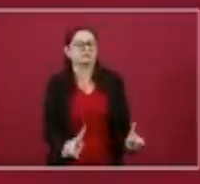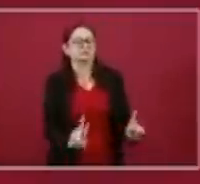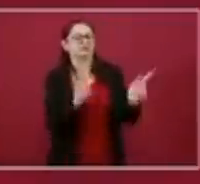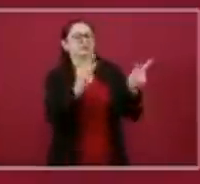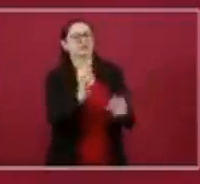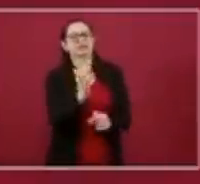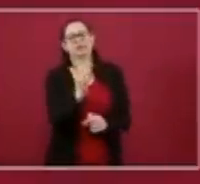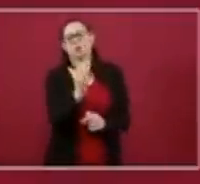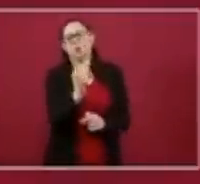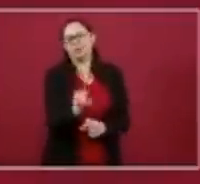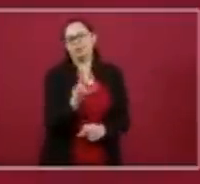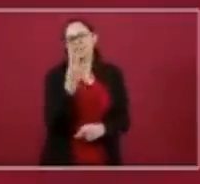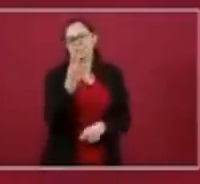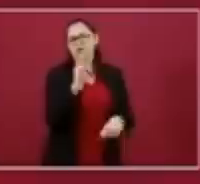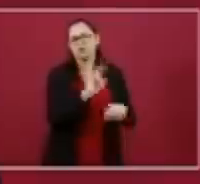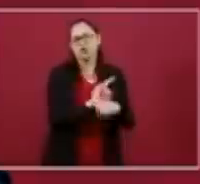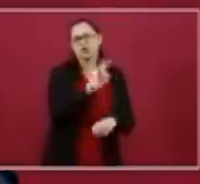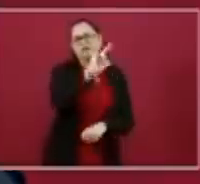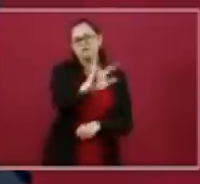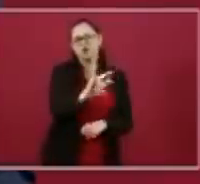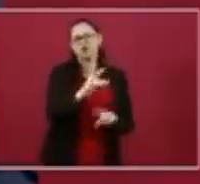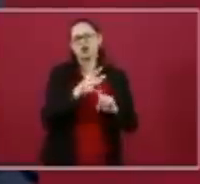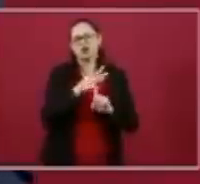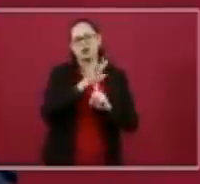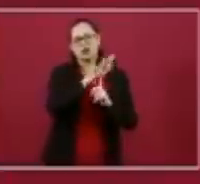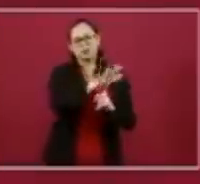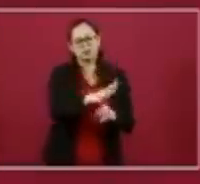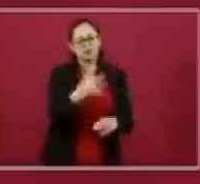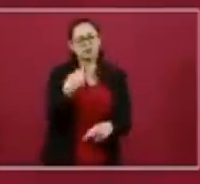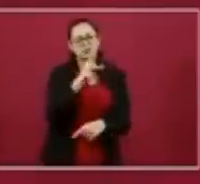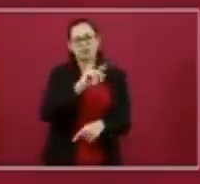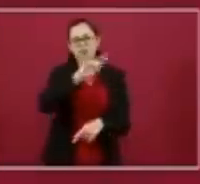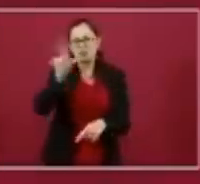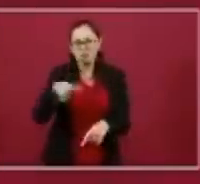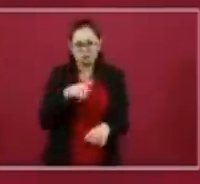54 aviones y helicópteros, pero hay otros más